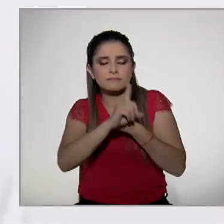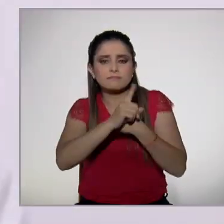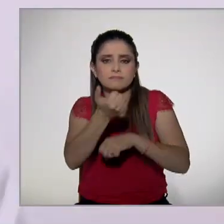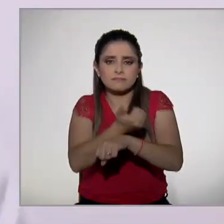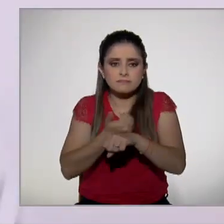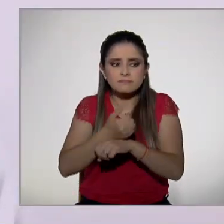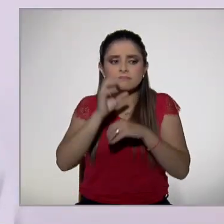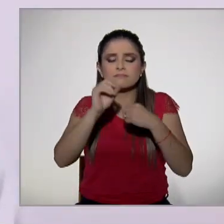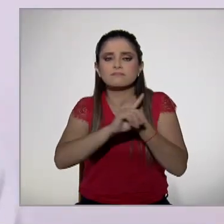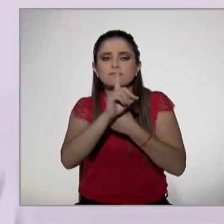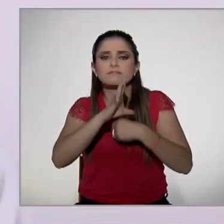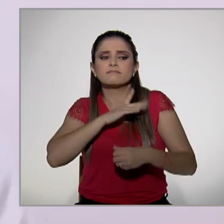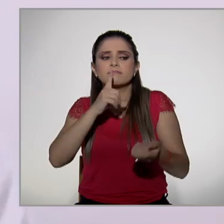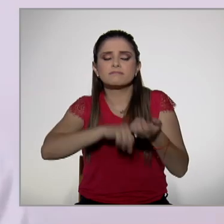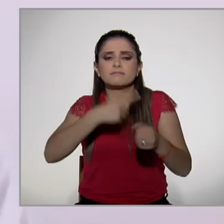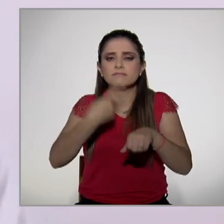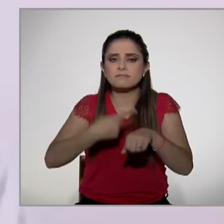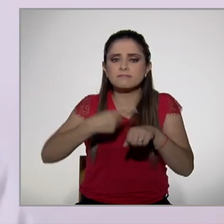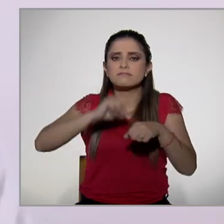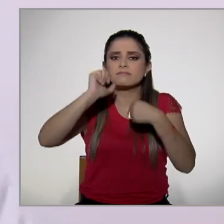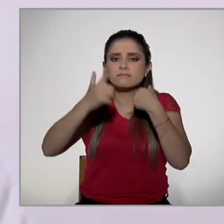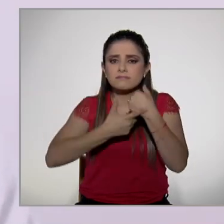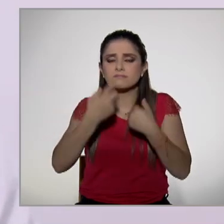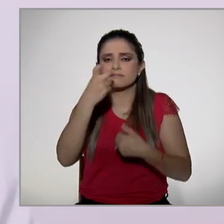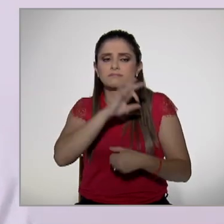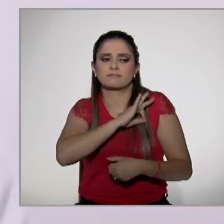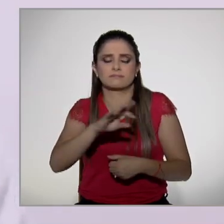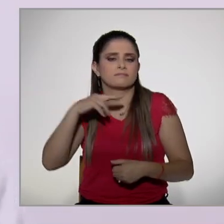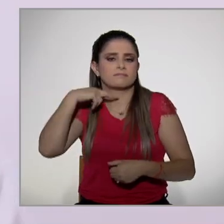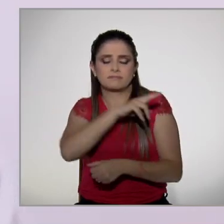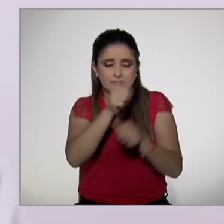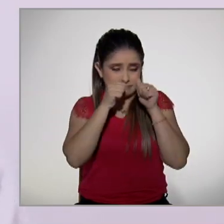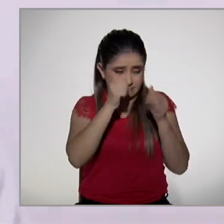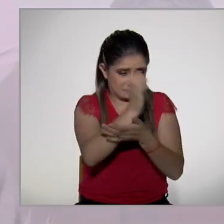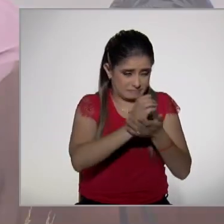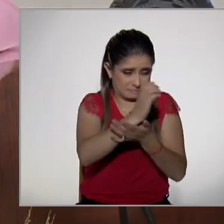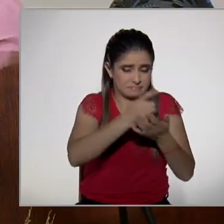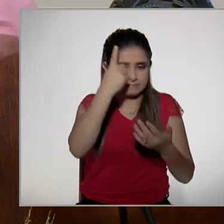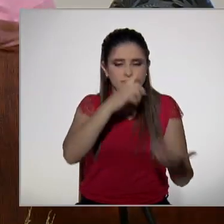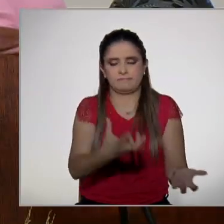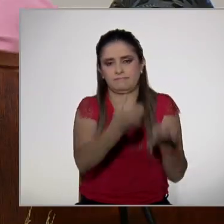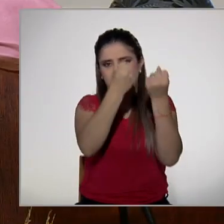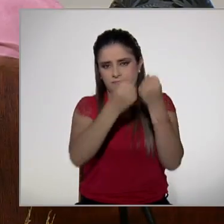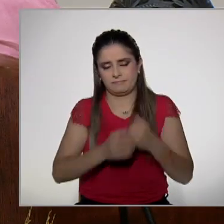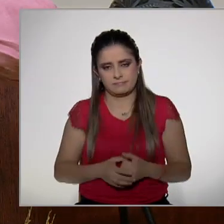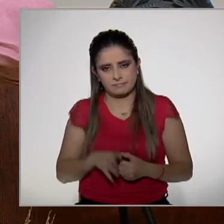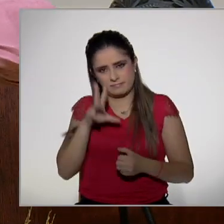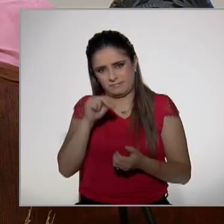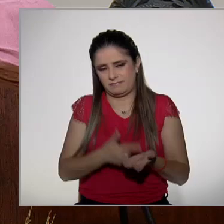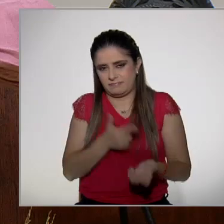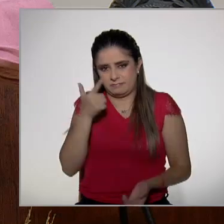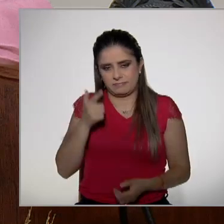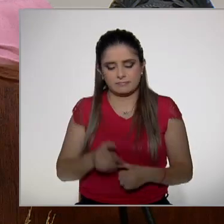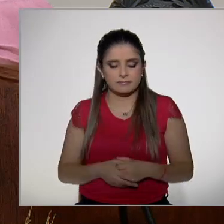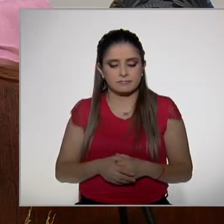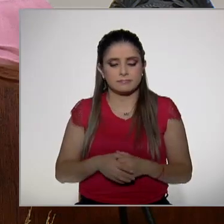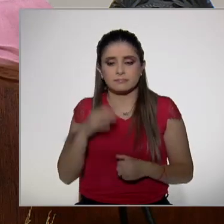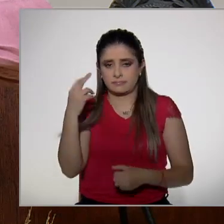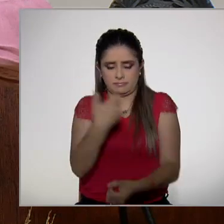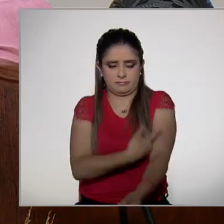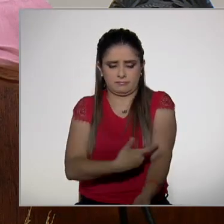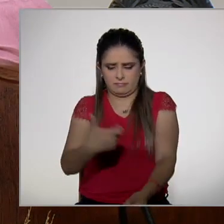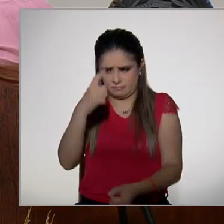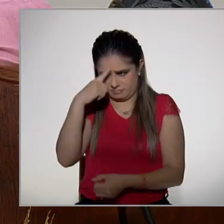actuar de manera oportuna y prevenir algunas enfermedades gracias doctor doctoras es sencilla una biometría hemática